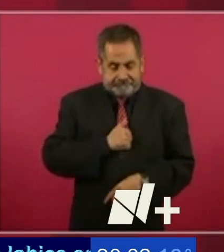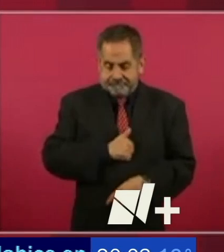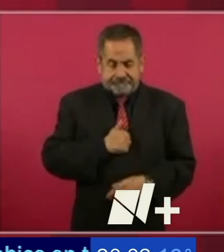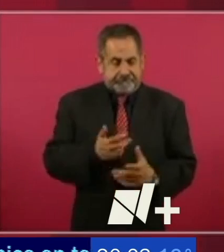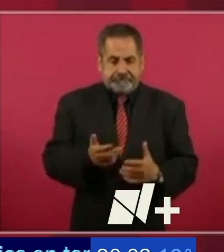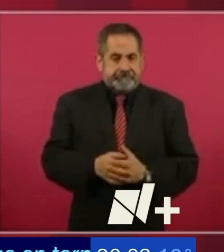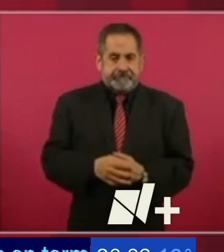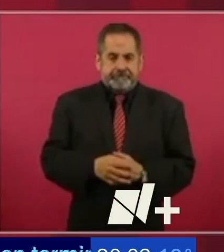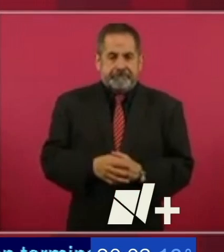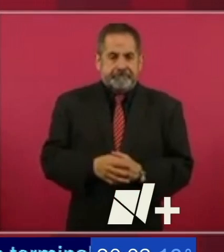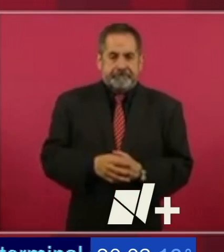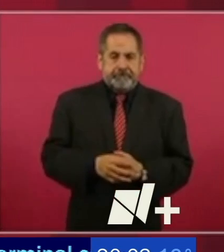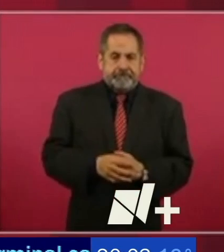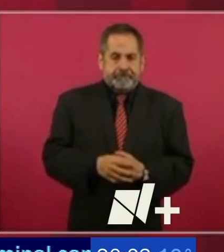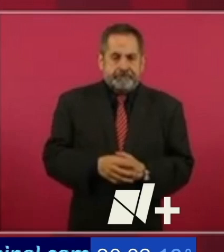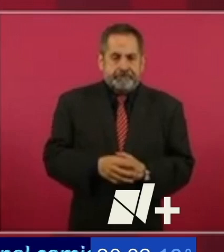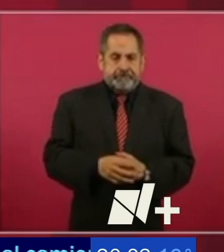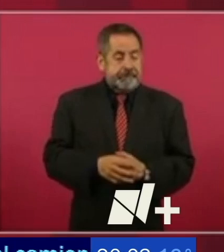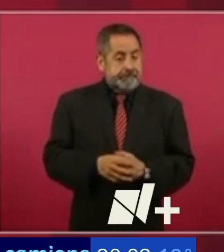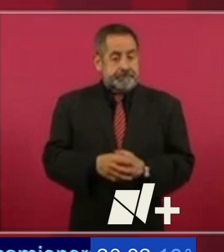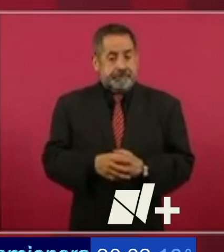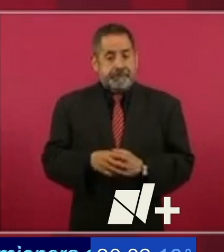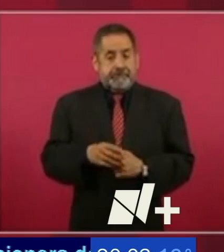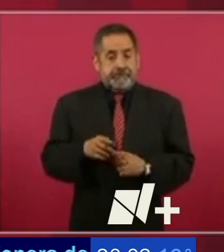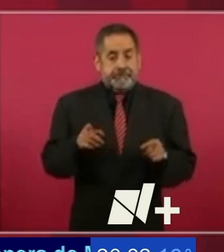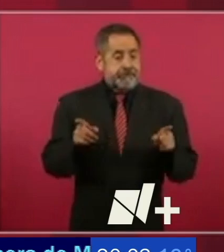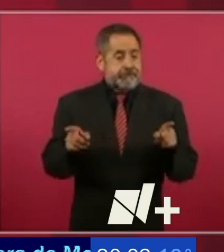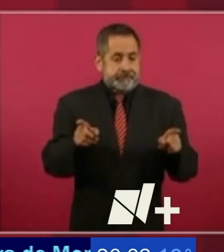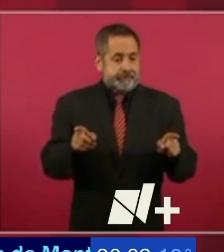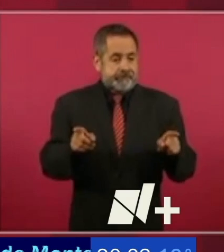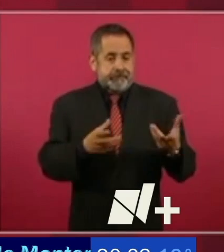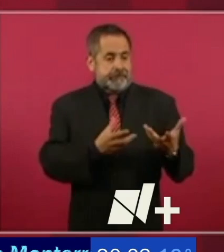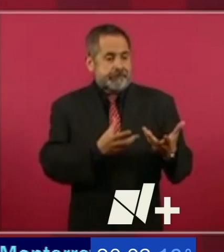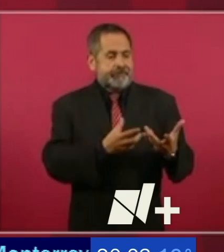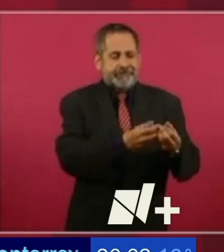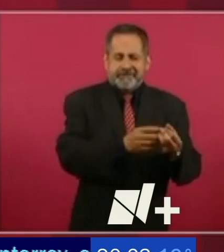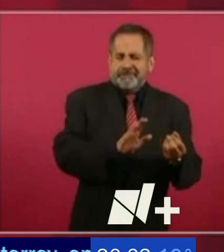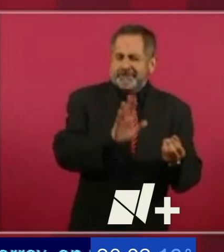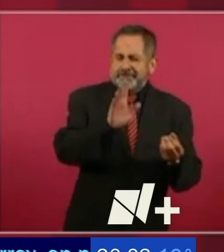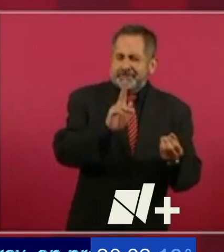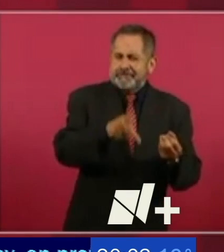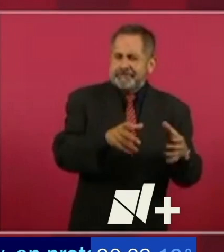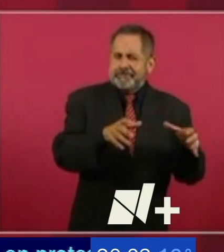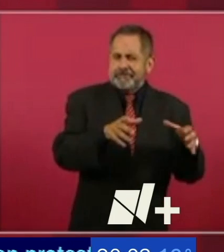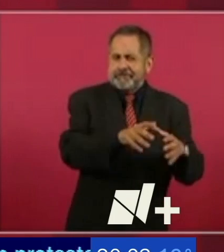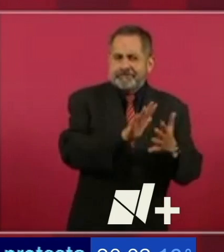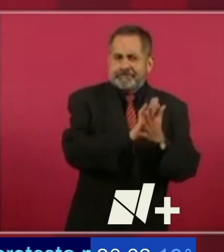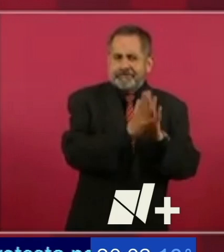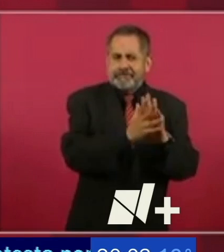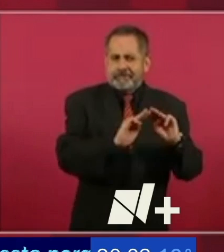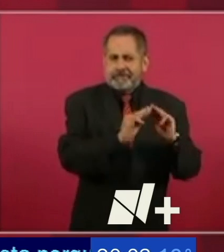sobre si estos hechos evidencian el fracaso en su estrategia de seguridad lópez obrador rechazó cambiar